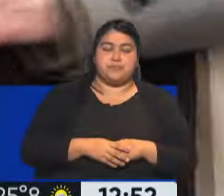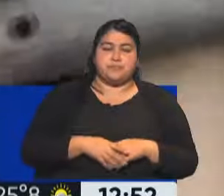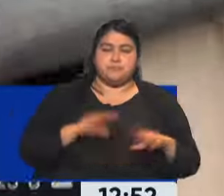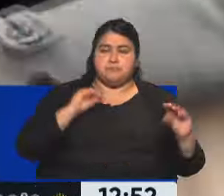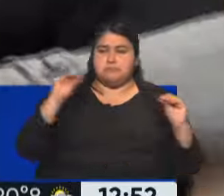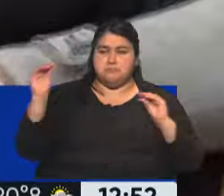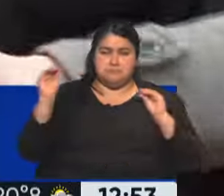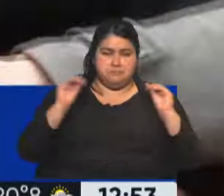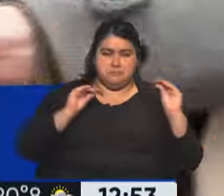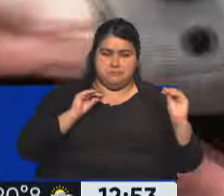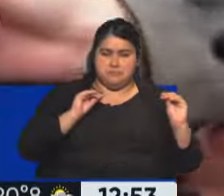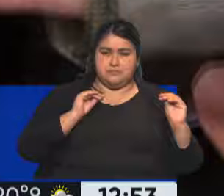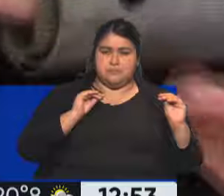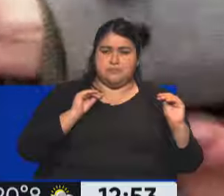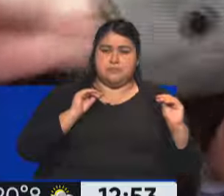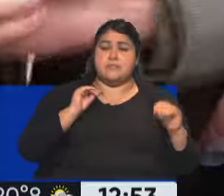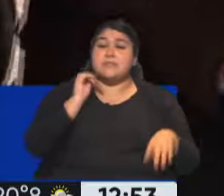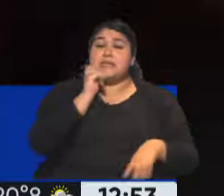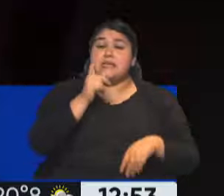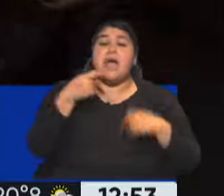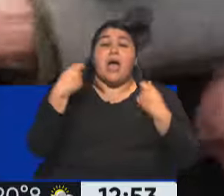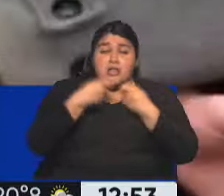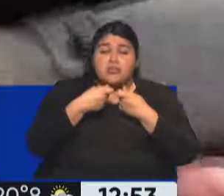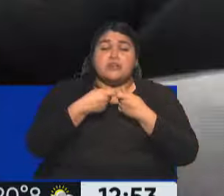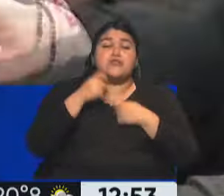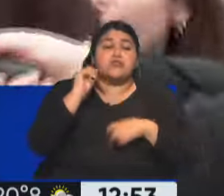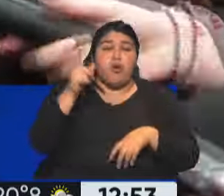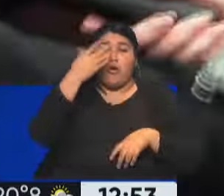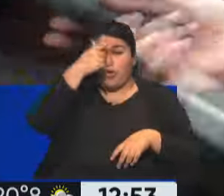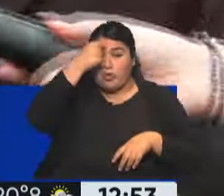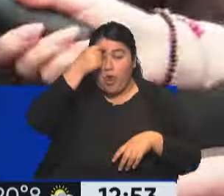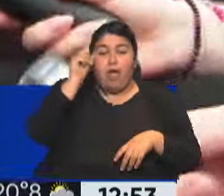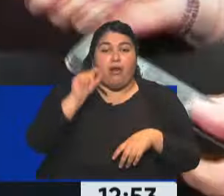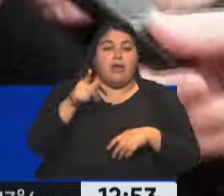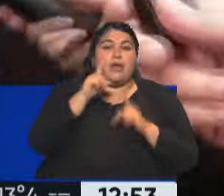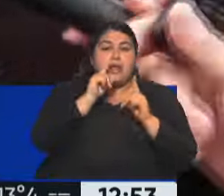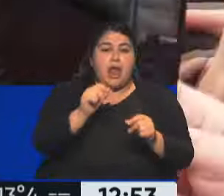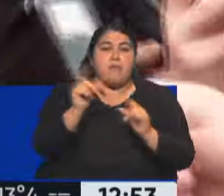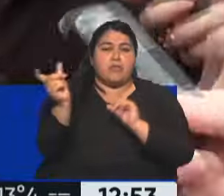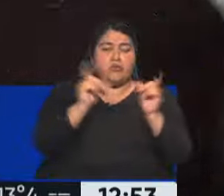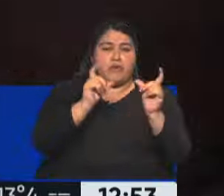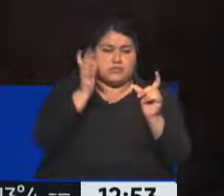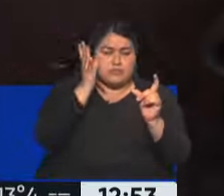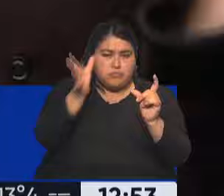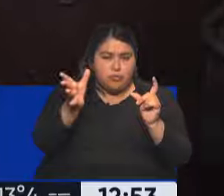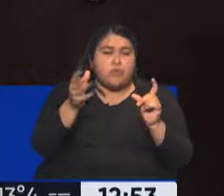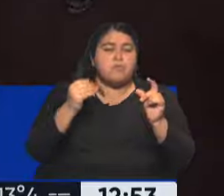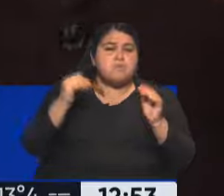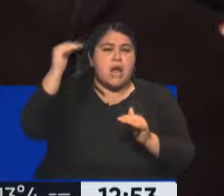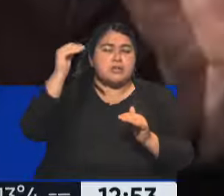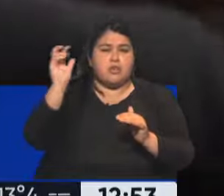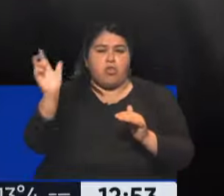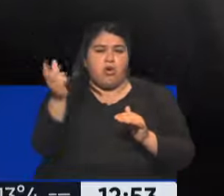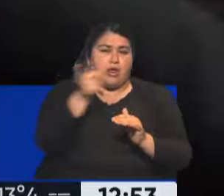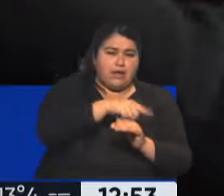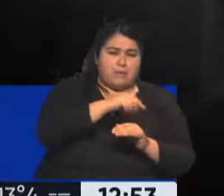la brecha, si la sociedad rural está reclamando la brecha, ¿cuál es el principal reclamo que tiene el